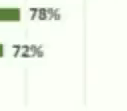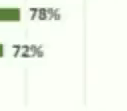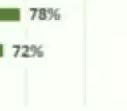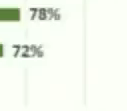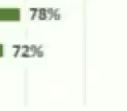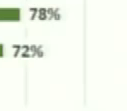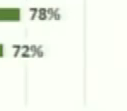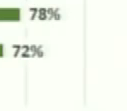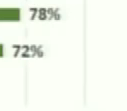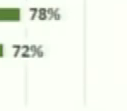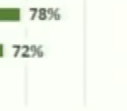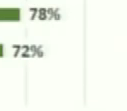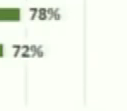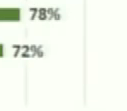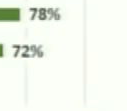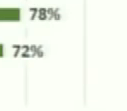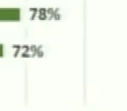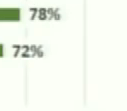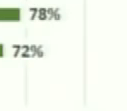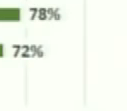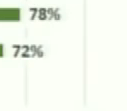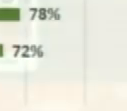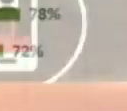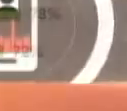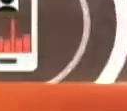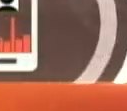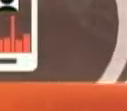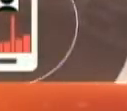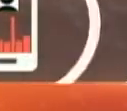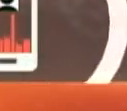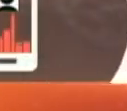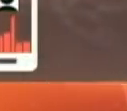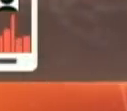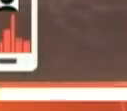Bueno, después pasamos a otro renglón de la encuesta.